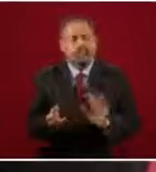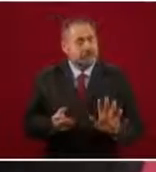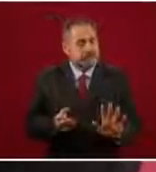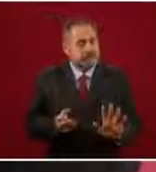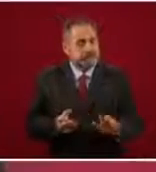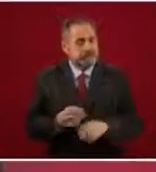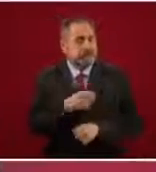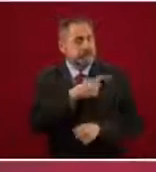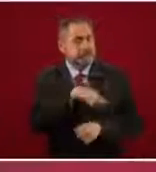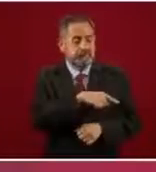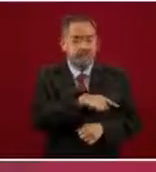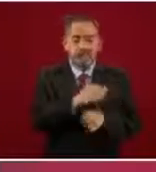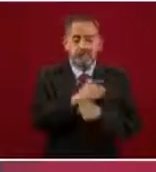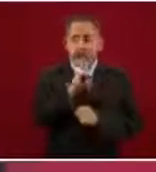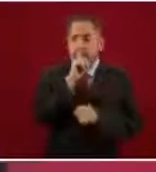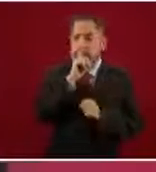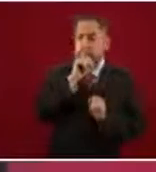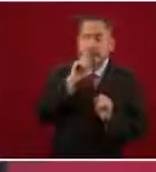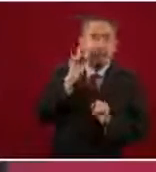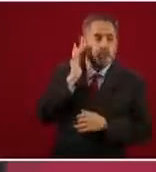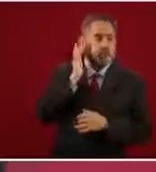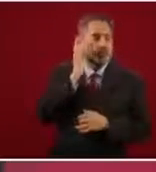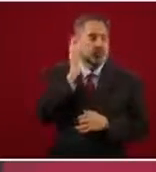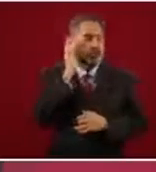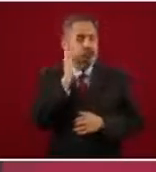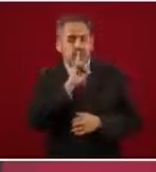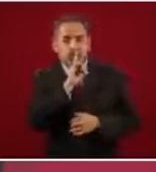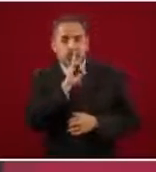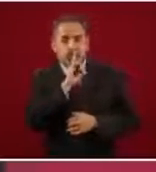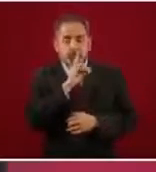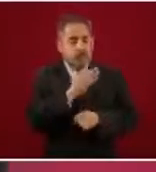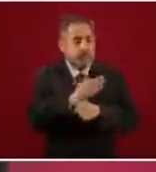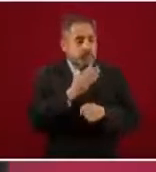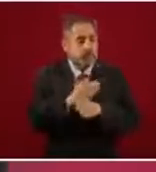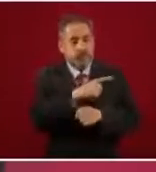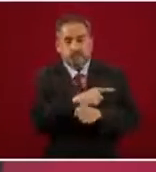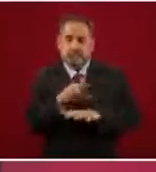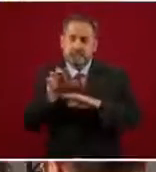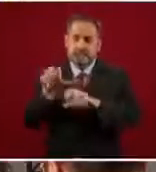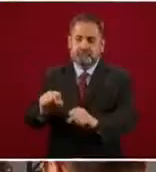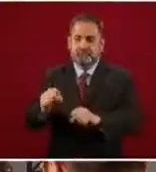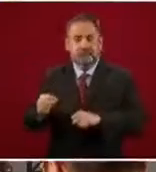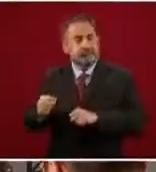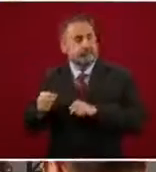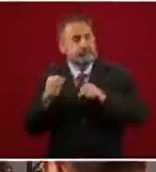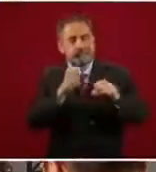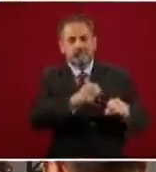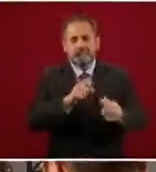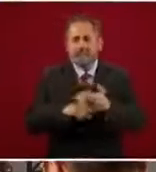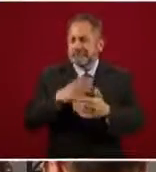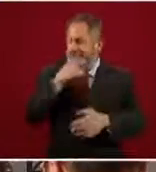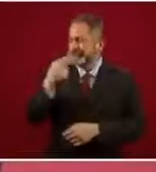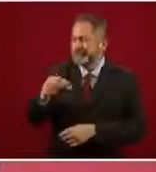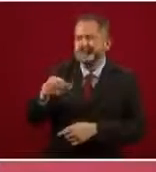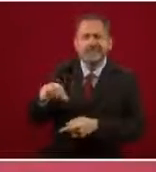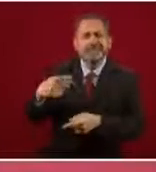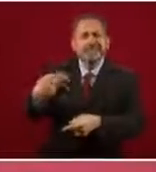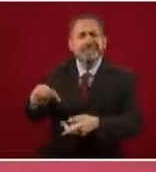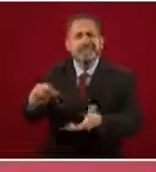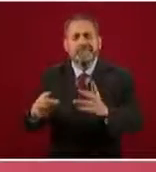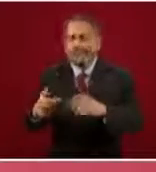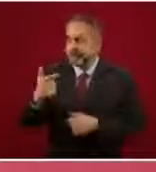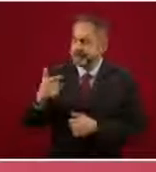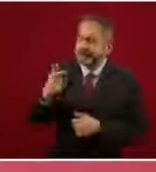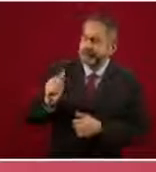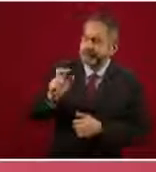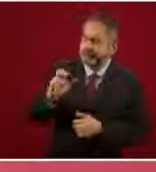Los que están callados ahora, que está en Estados Unidos detenido, ¿cómo se llama este señor? García